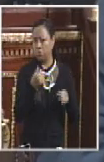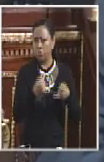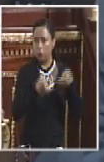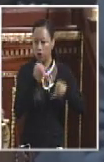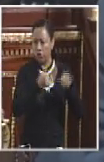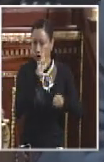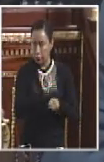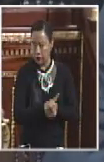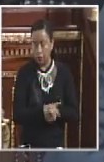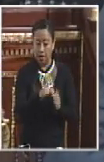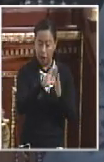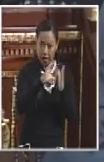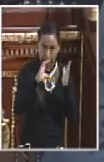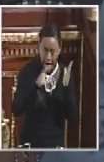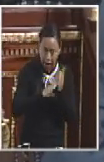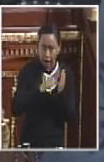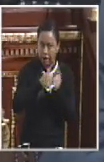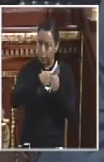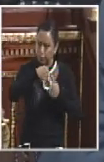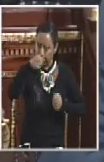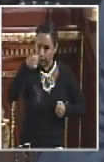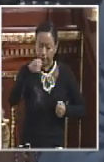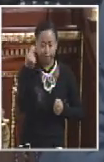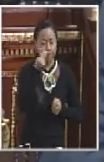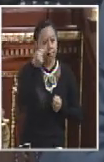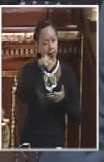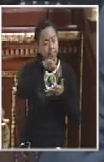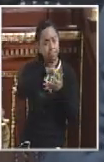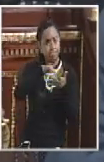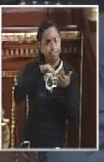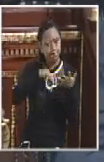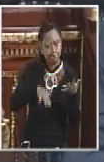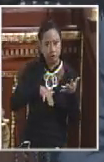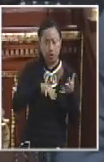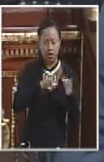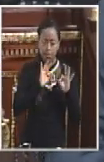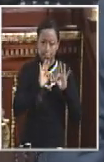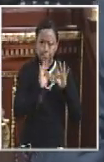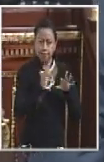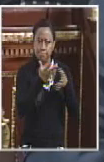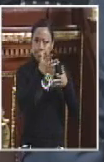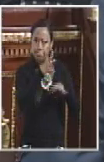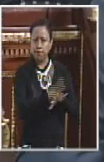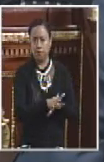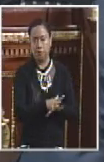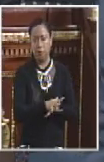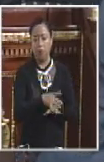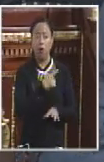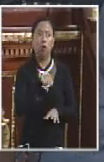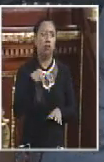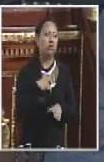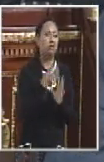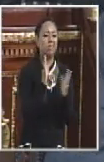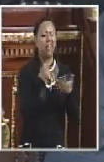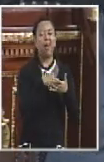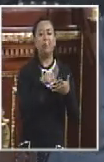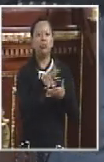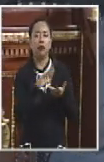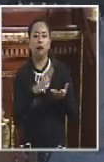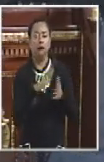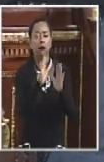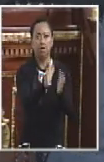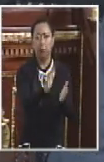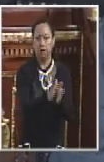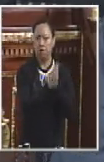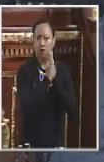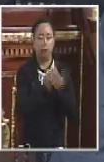Constitución se tiene que leer en su literalidad y de forma integral. No podemos simplemente